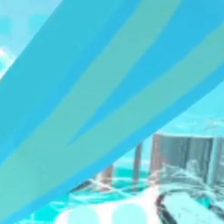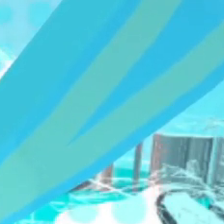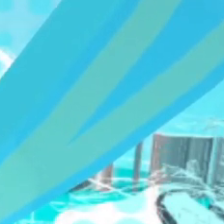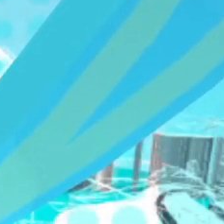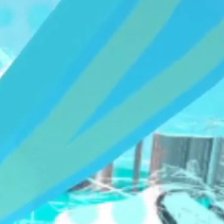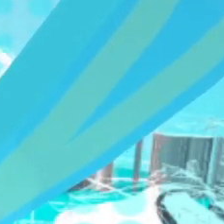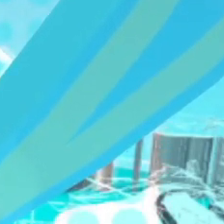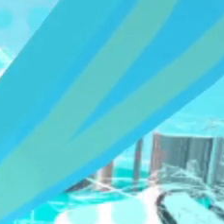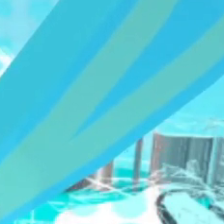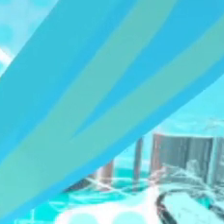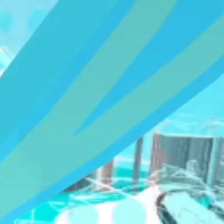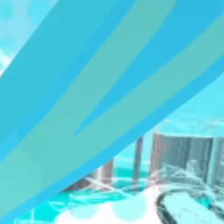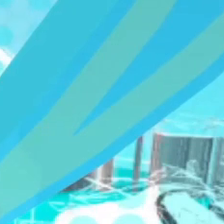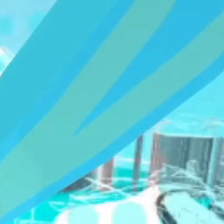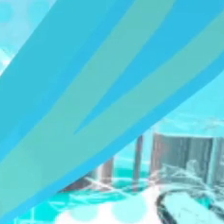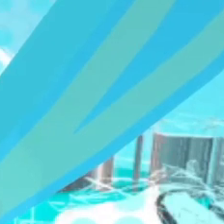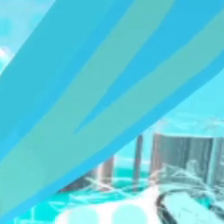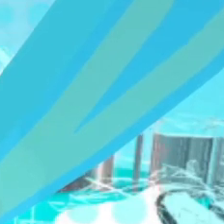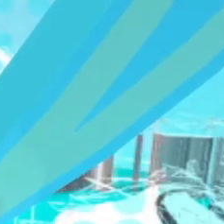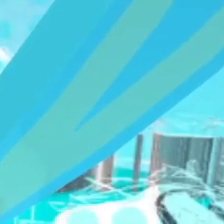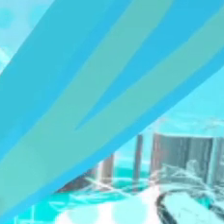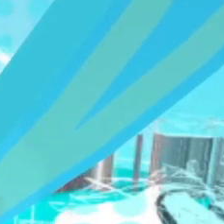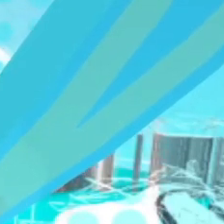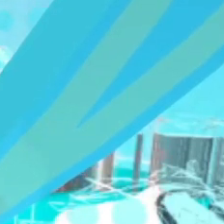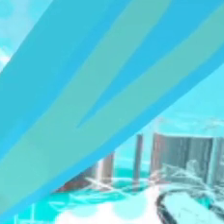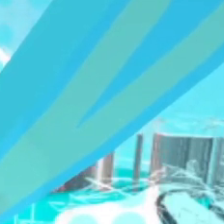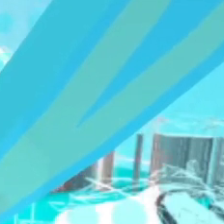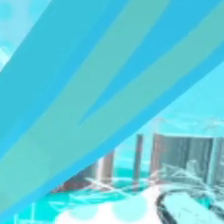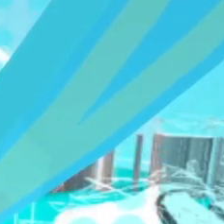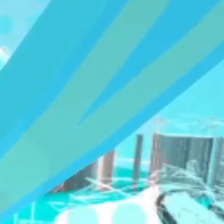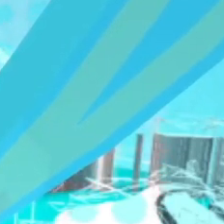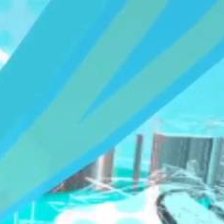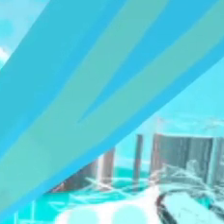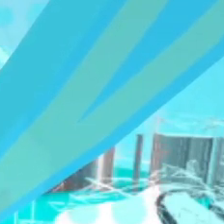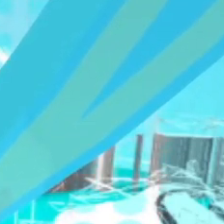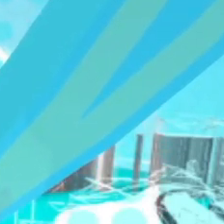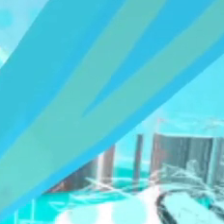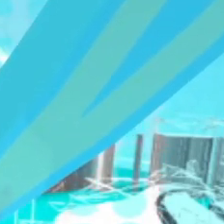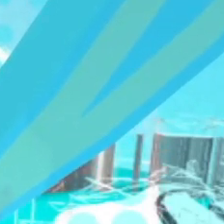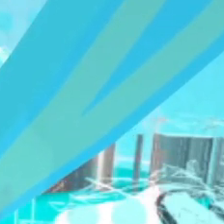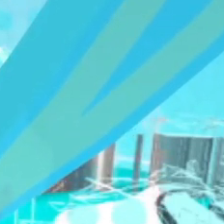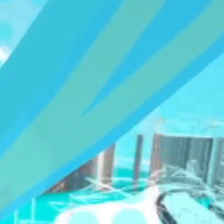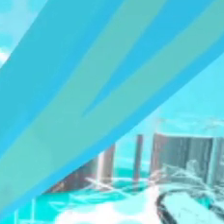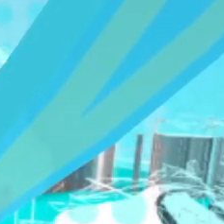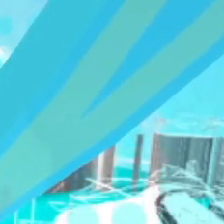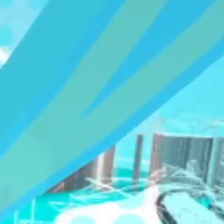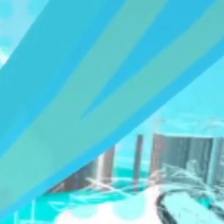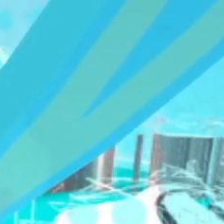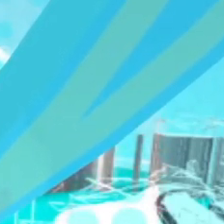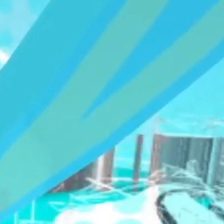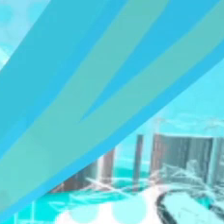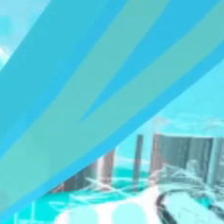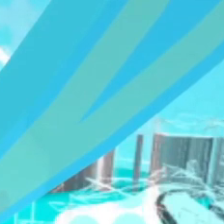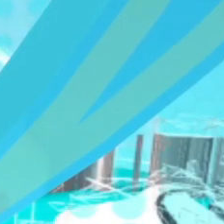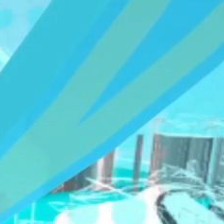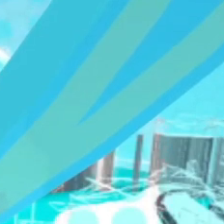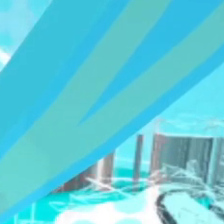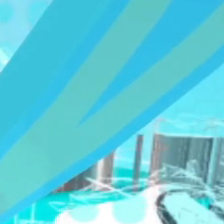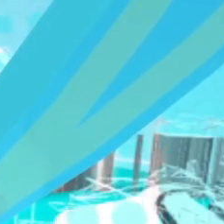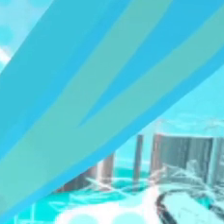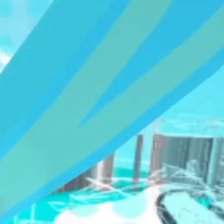con 79 centavos. El precio del dólar en la venta, 617 colones